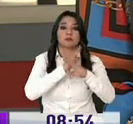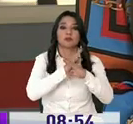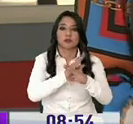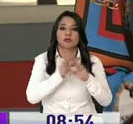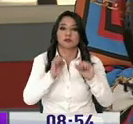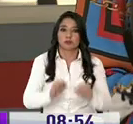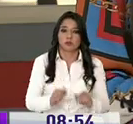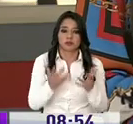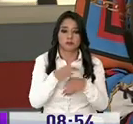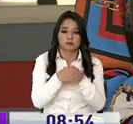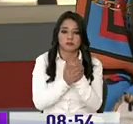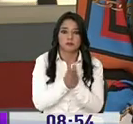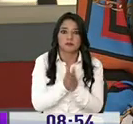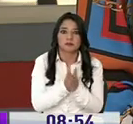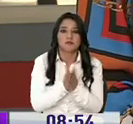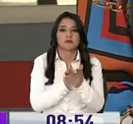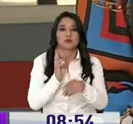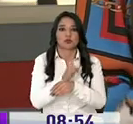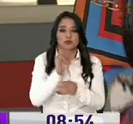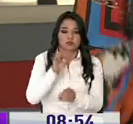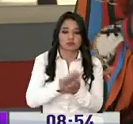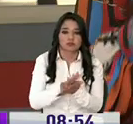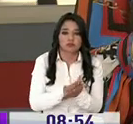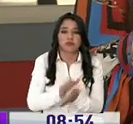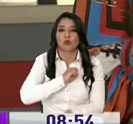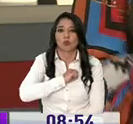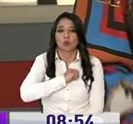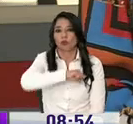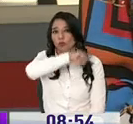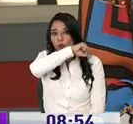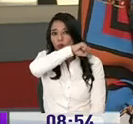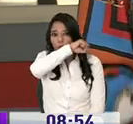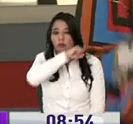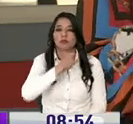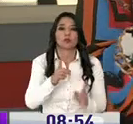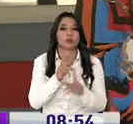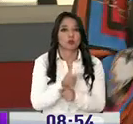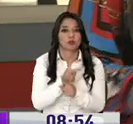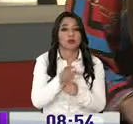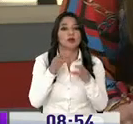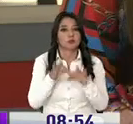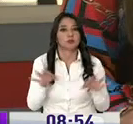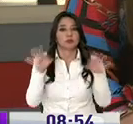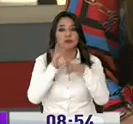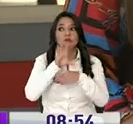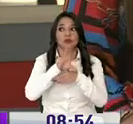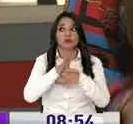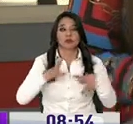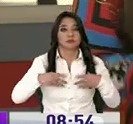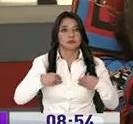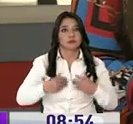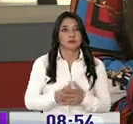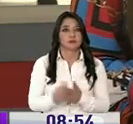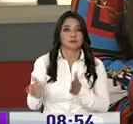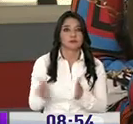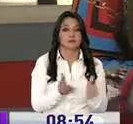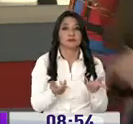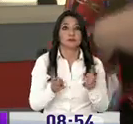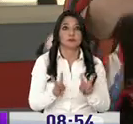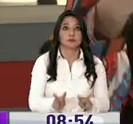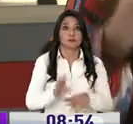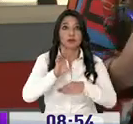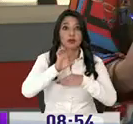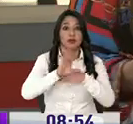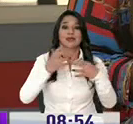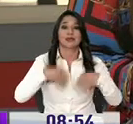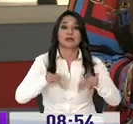cuenta cómo lavarse las manos, usar desinfectante, no toser frente a otra persona. Así que tómelas en cuenta. Además, les contamos que Ecuador